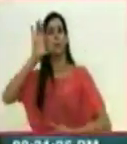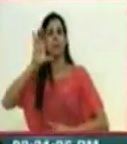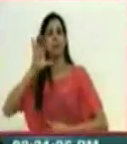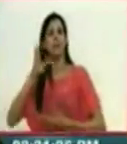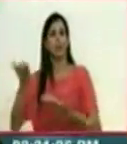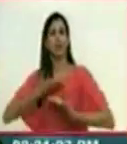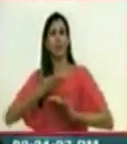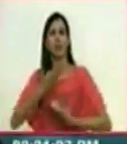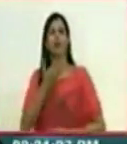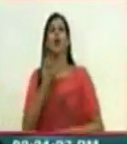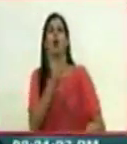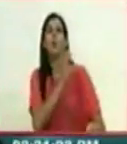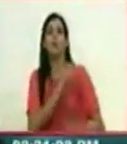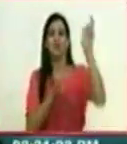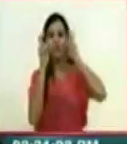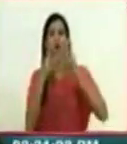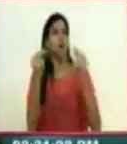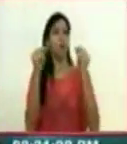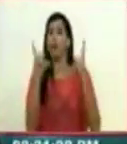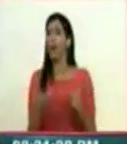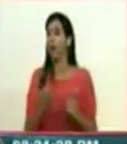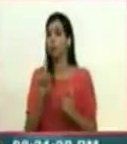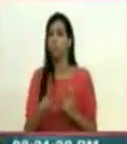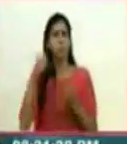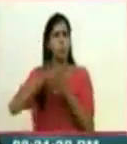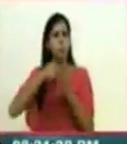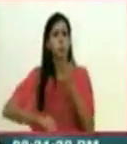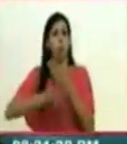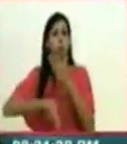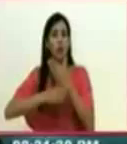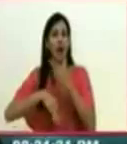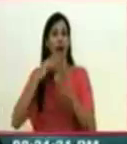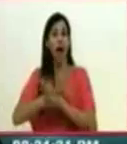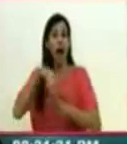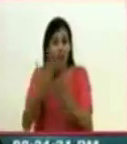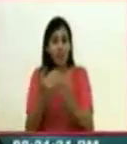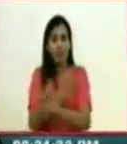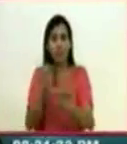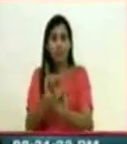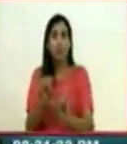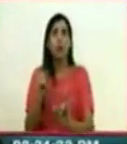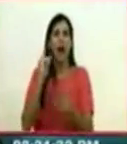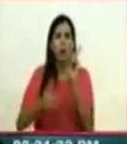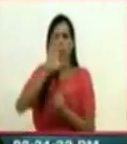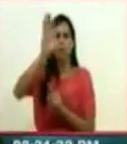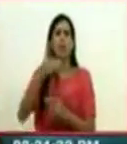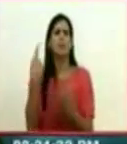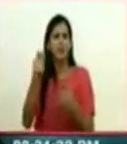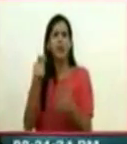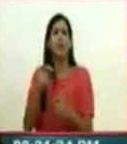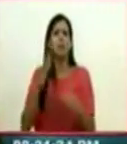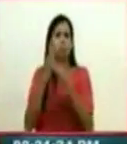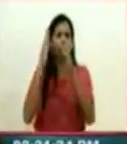del comandante Hugo Chávez, y que no descansarán hasta que cese la intromisión de los países que pretenden cuestionar el